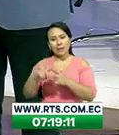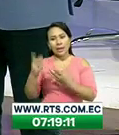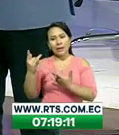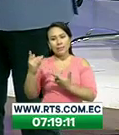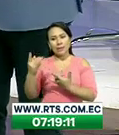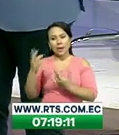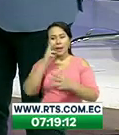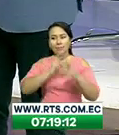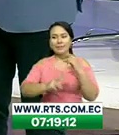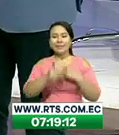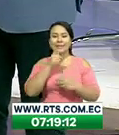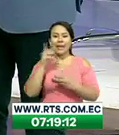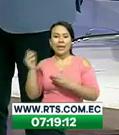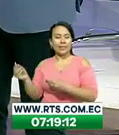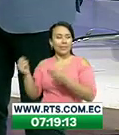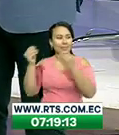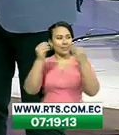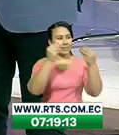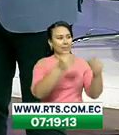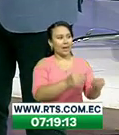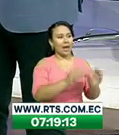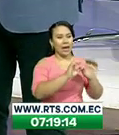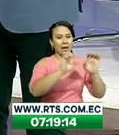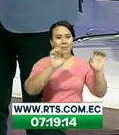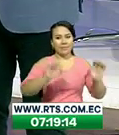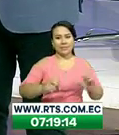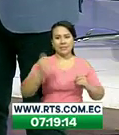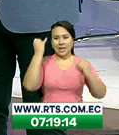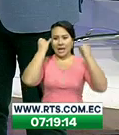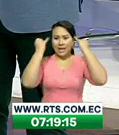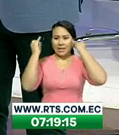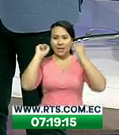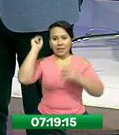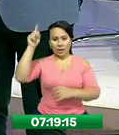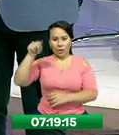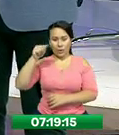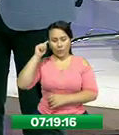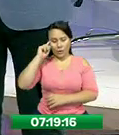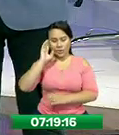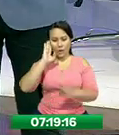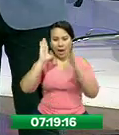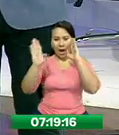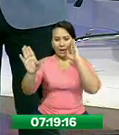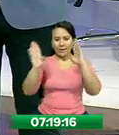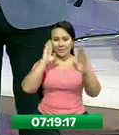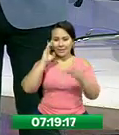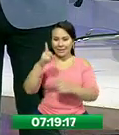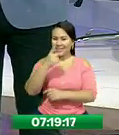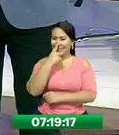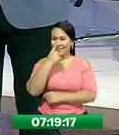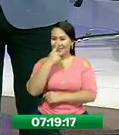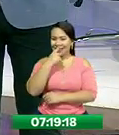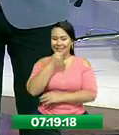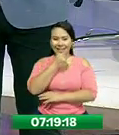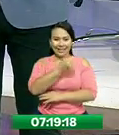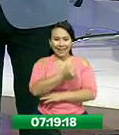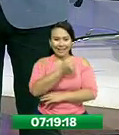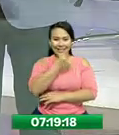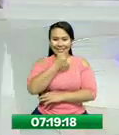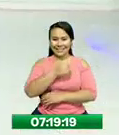posible concesión de esta empresa estratégica del Estado ecuatoriano. Estén muy atentos de esta interesante entrevista. Ya volvemos.